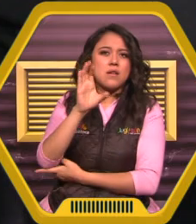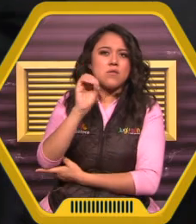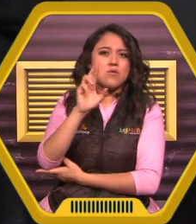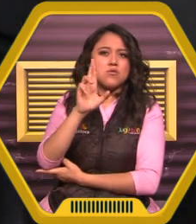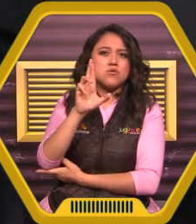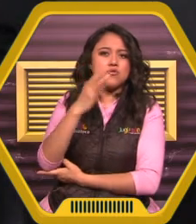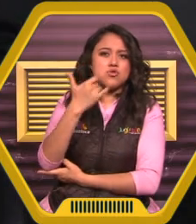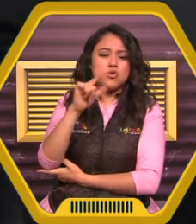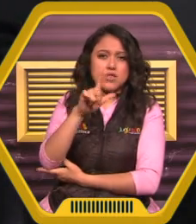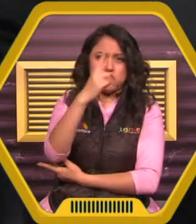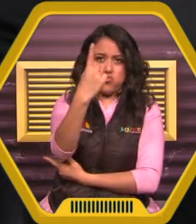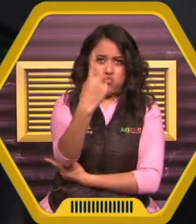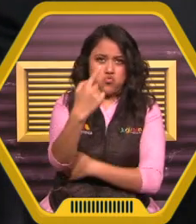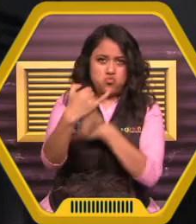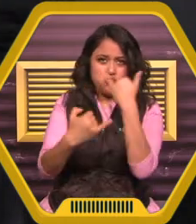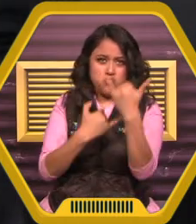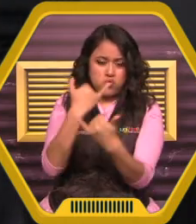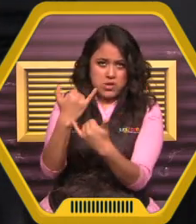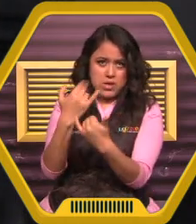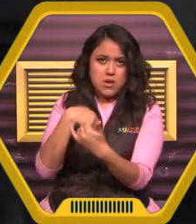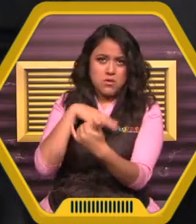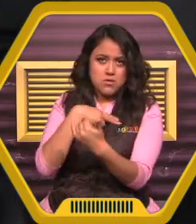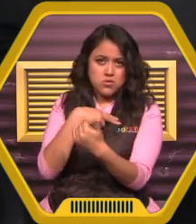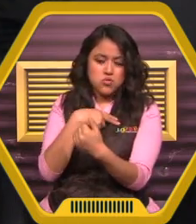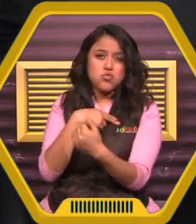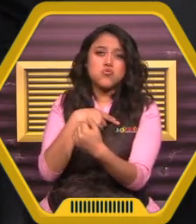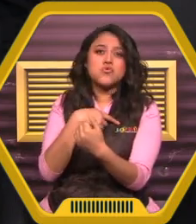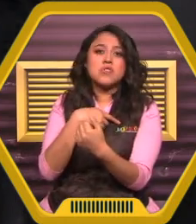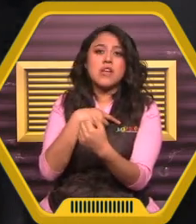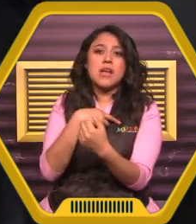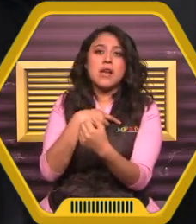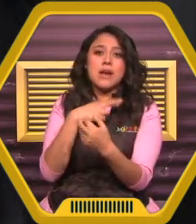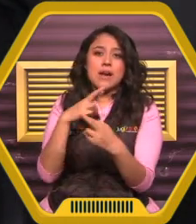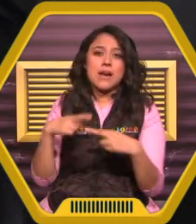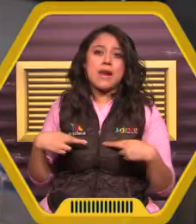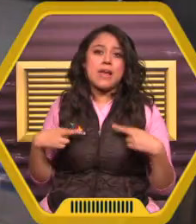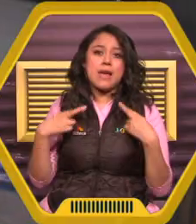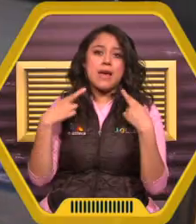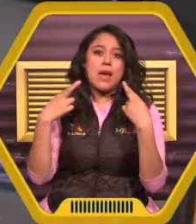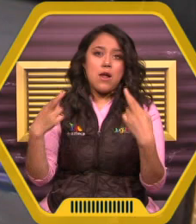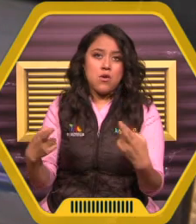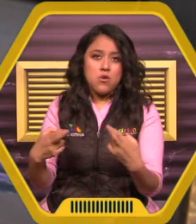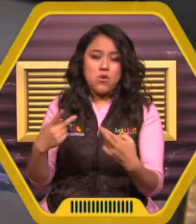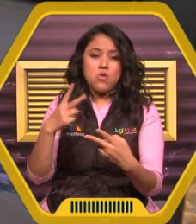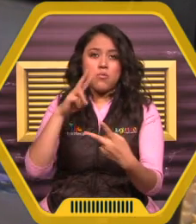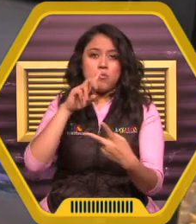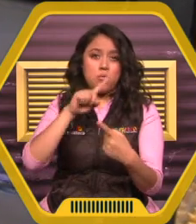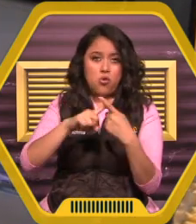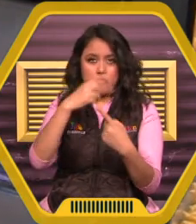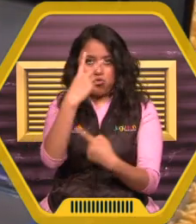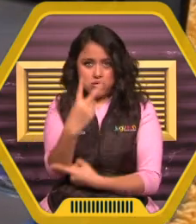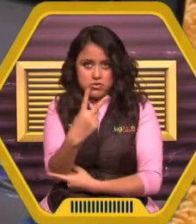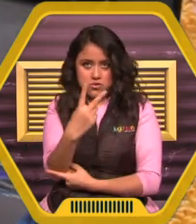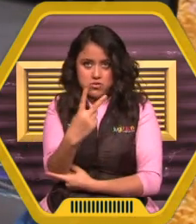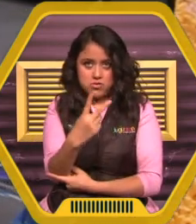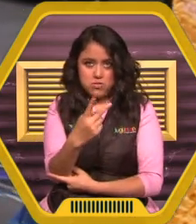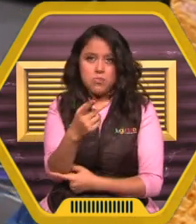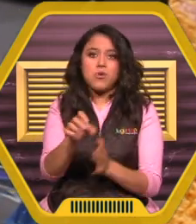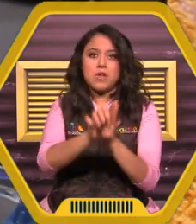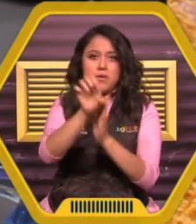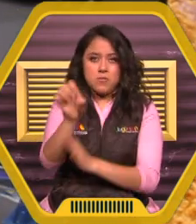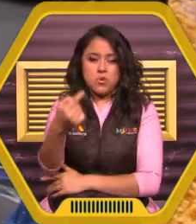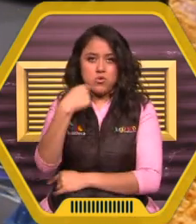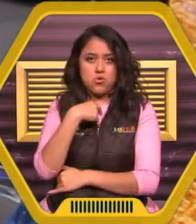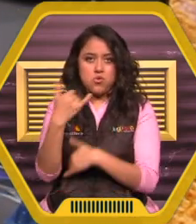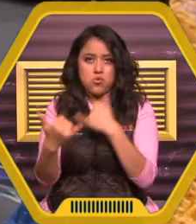Nos van a traer un juguete y nosotros les vamos a regalar un cupón que es válido para una recarga doble. Traigo mi